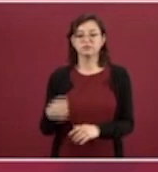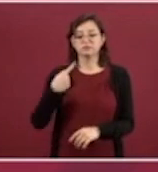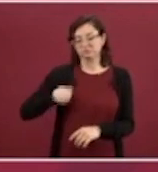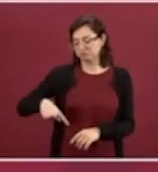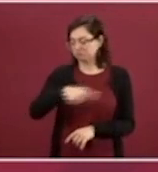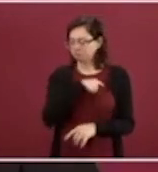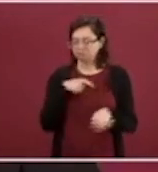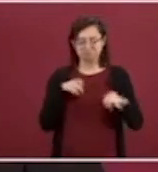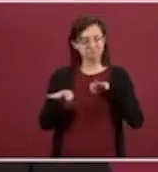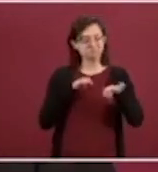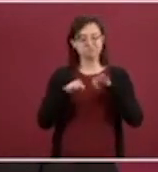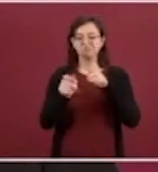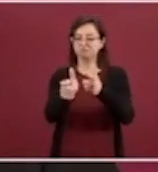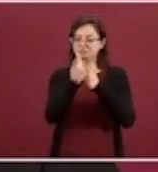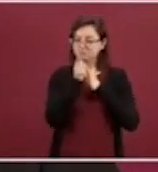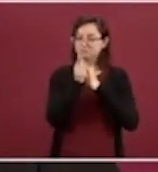trabajando para